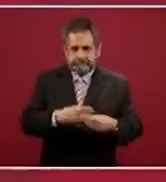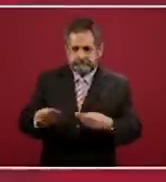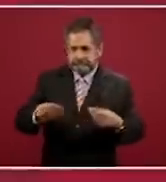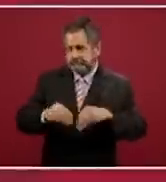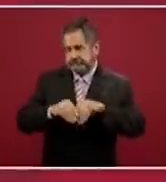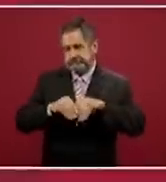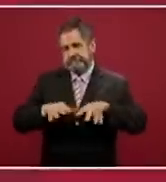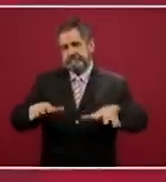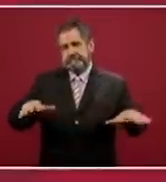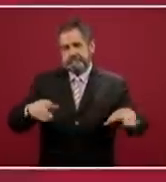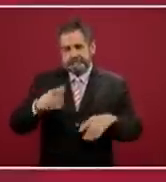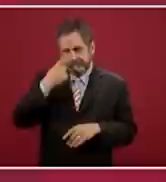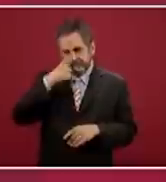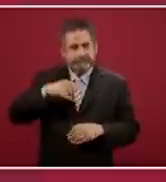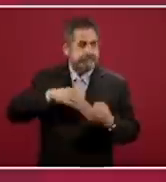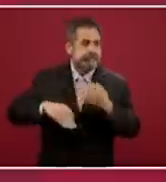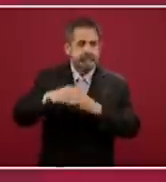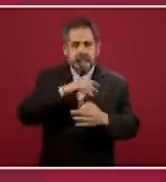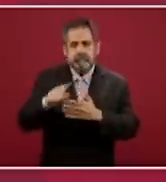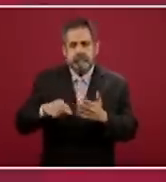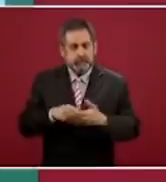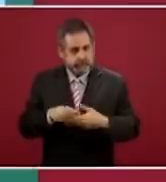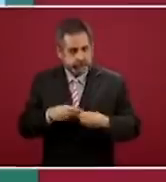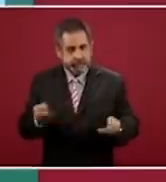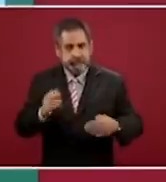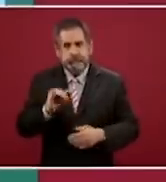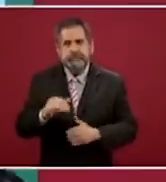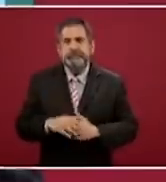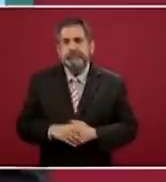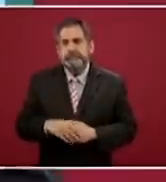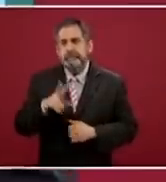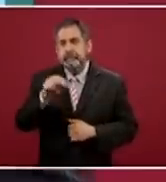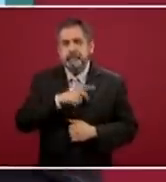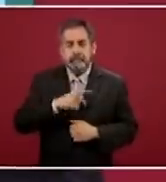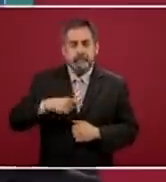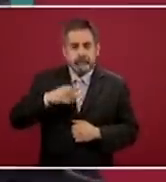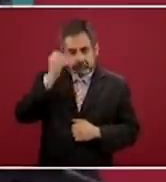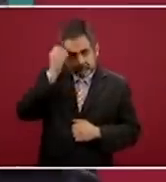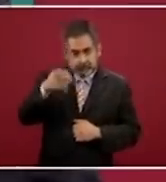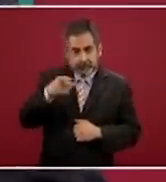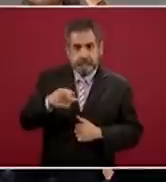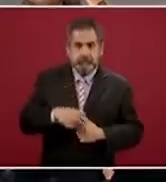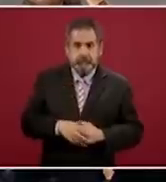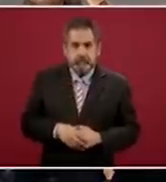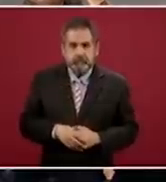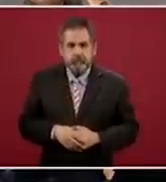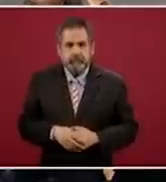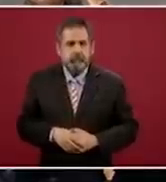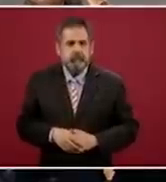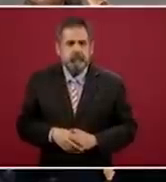a estar en todos los sitios. Y no olviden, ¿por qué no?